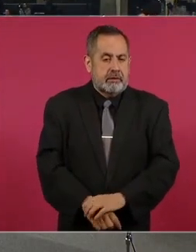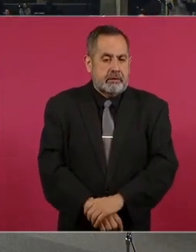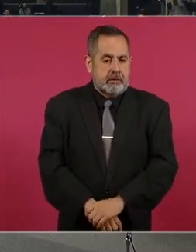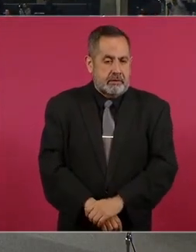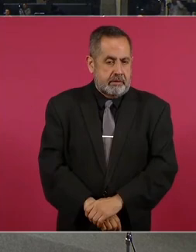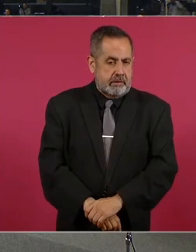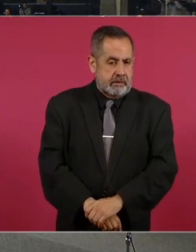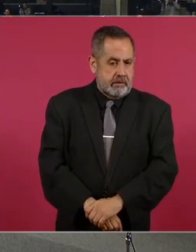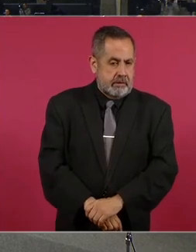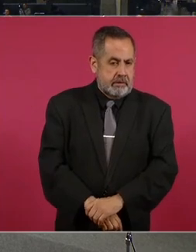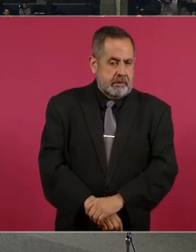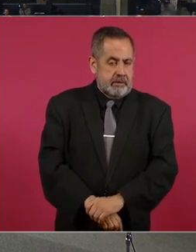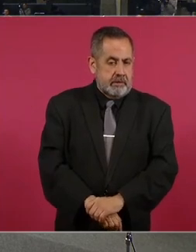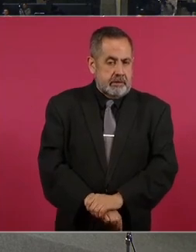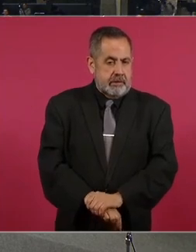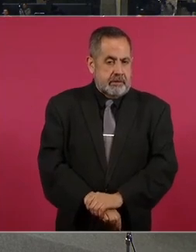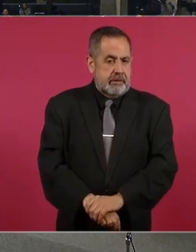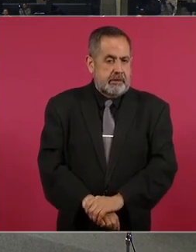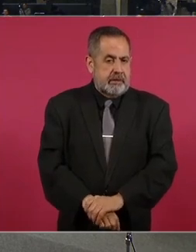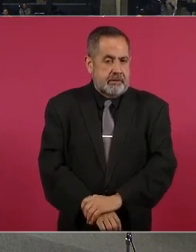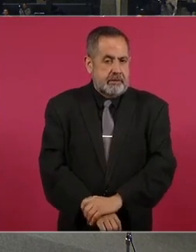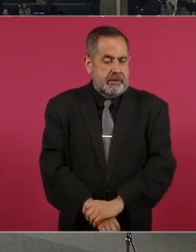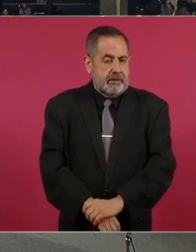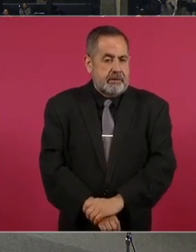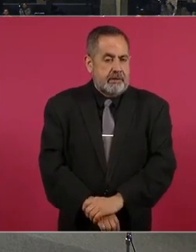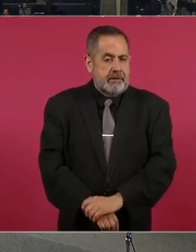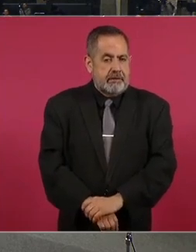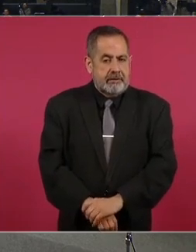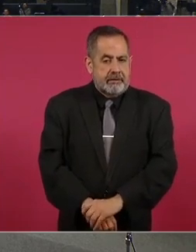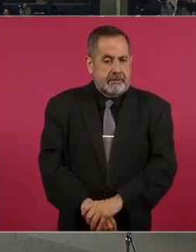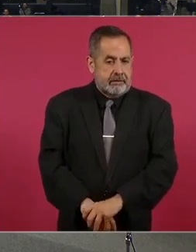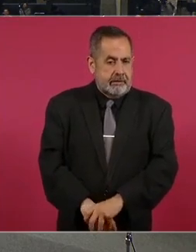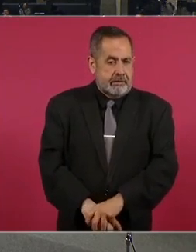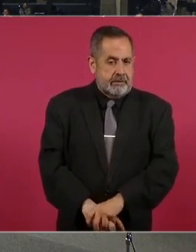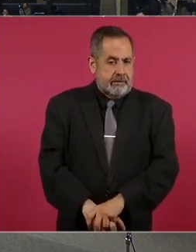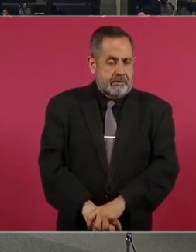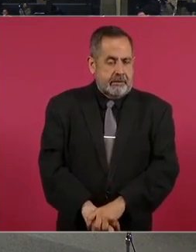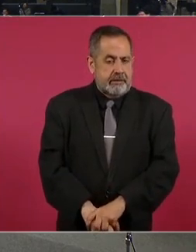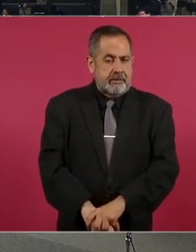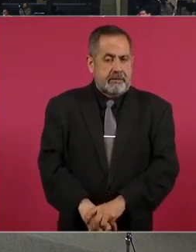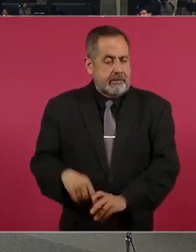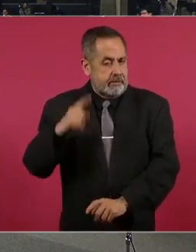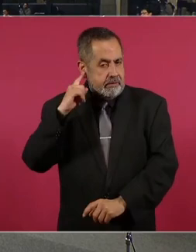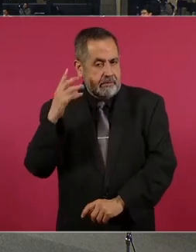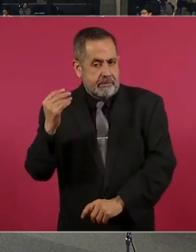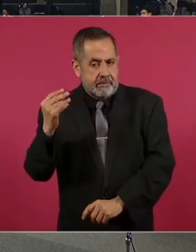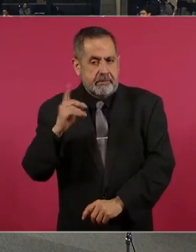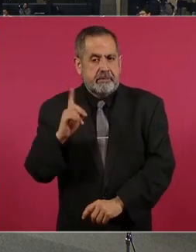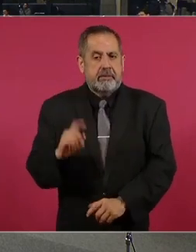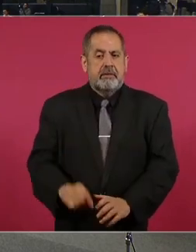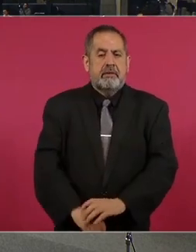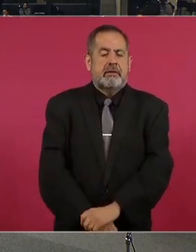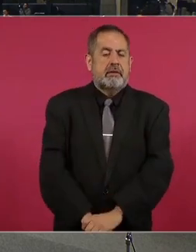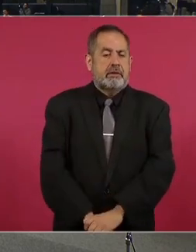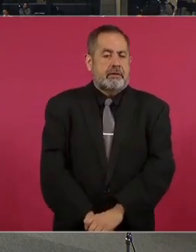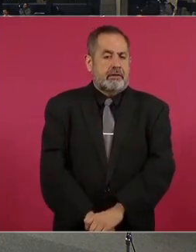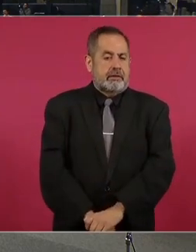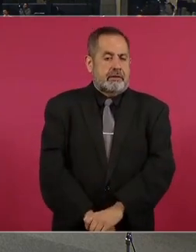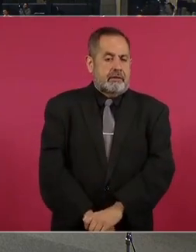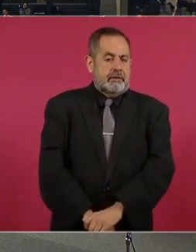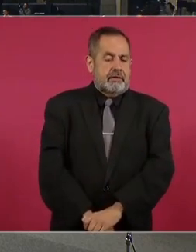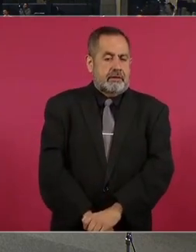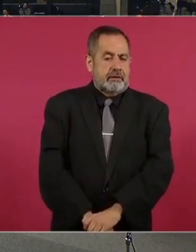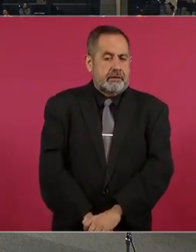¿Cuánto dinero ya regresó a la tesorería por el juicio de la Florida? ¿Cuánto dinero ya tiene la tesorería de la Federación por el caso